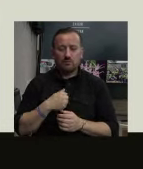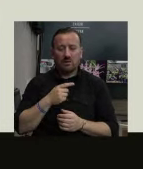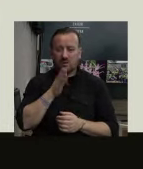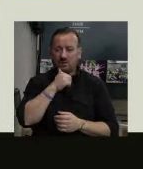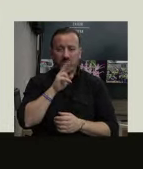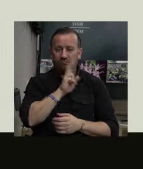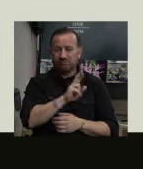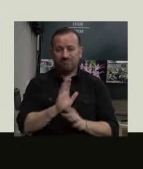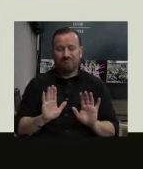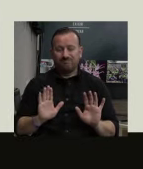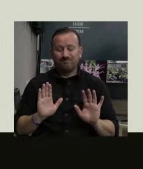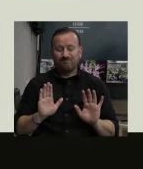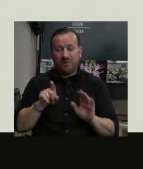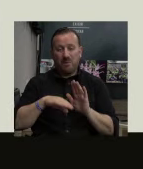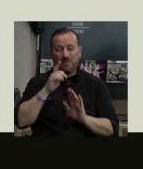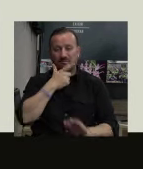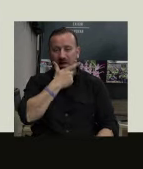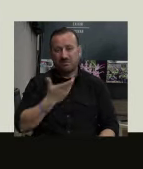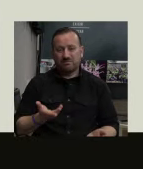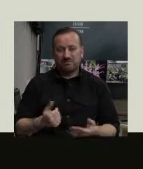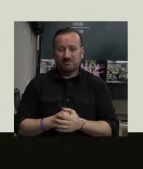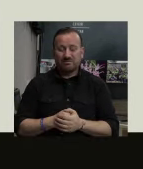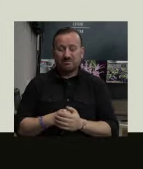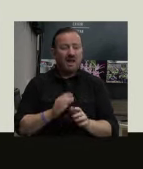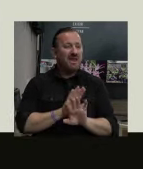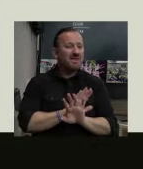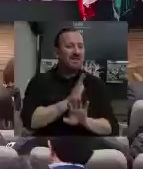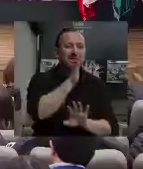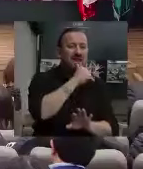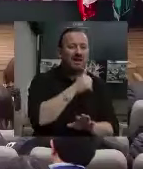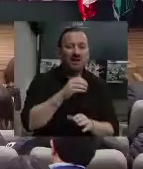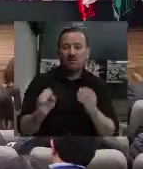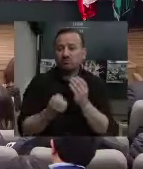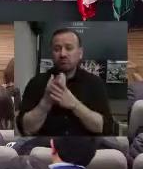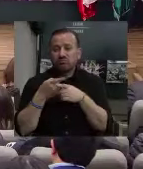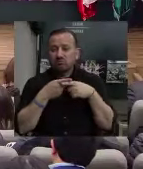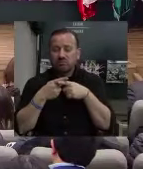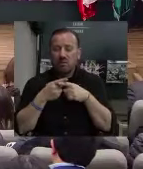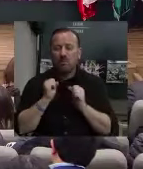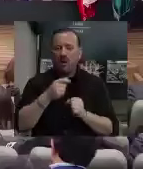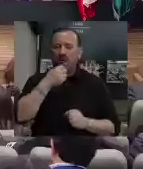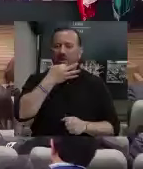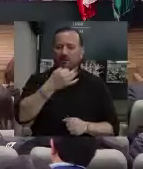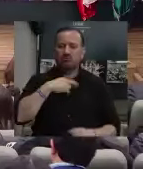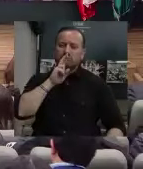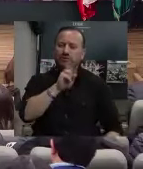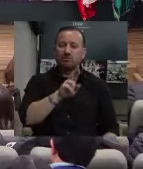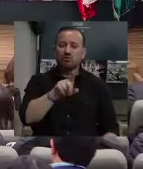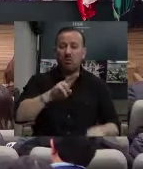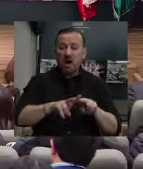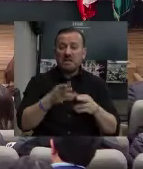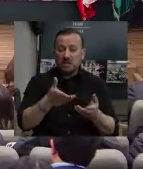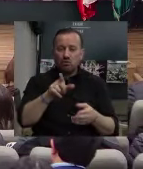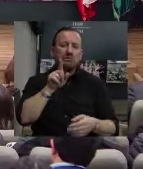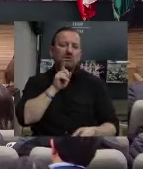Eso es lo más bacano sí nadie en Innovación social les puede dar una receta Ah si hacen esto tendrá